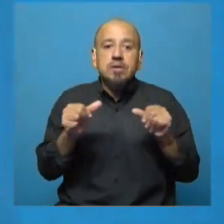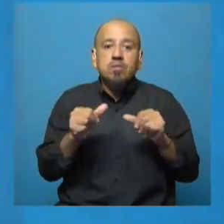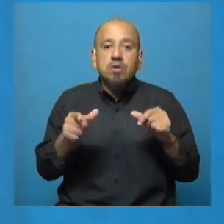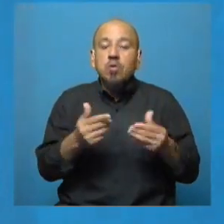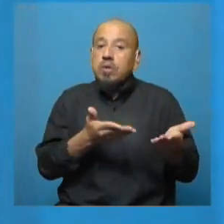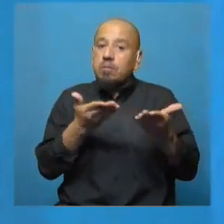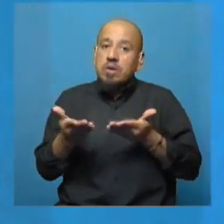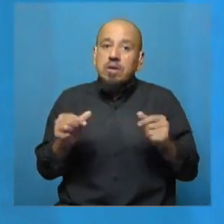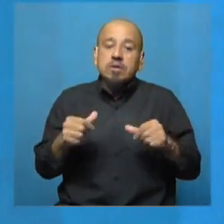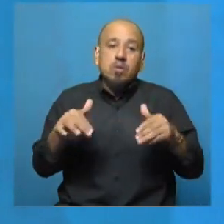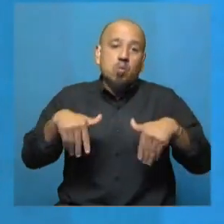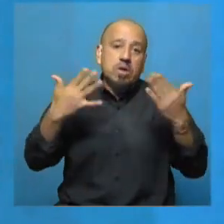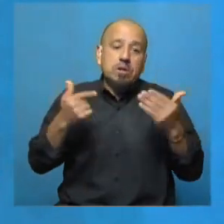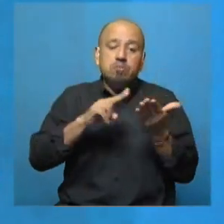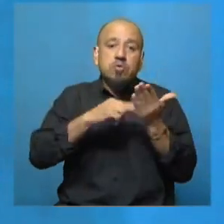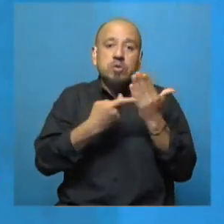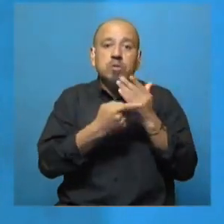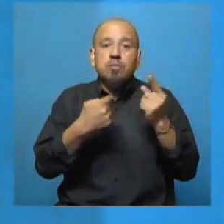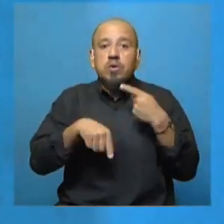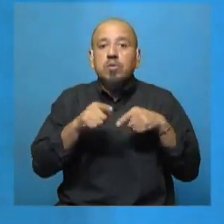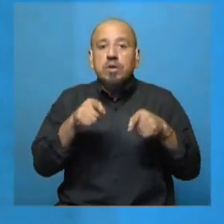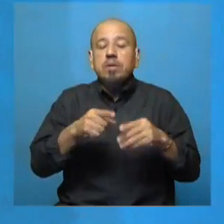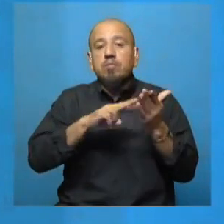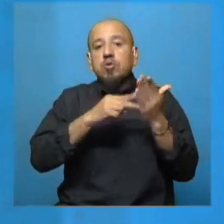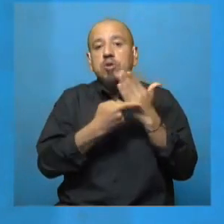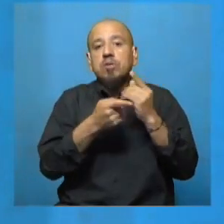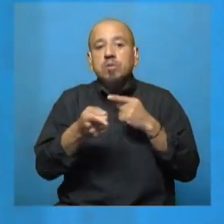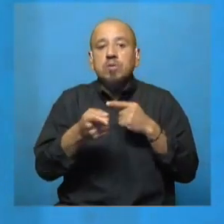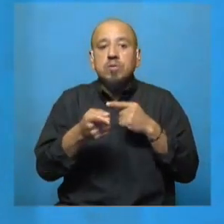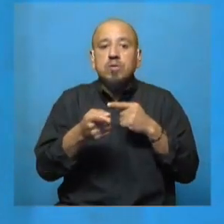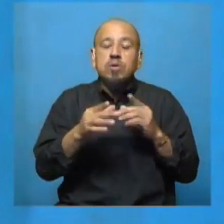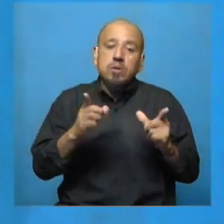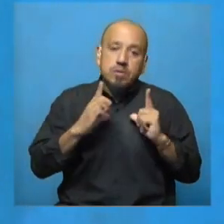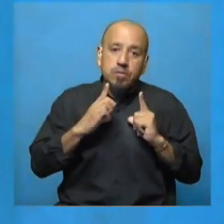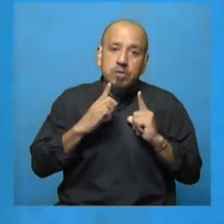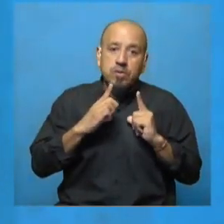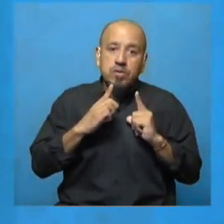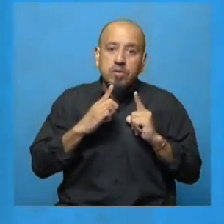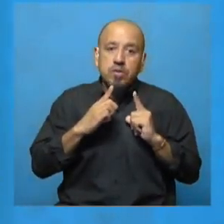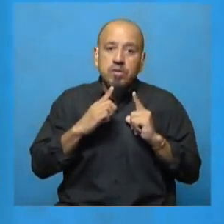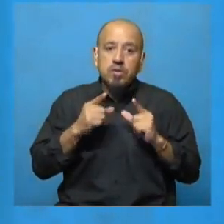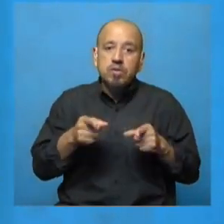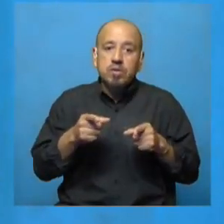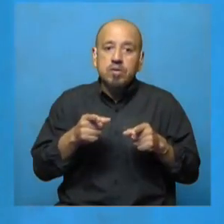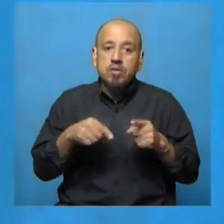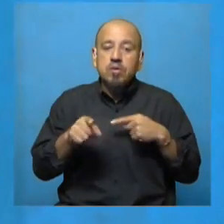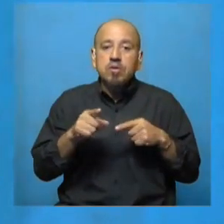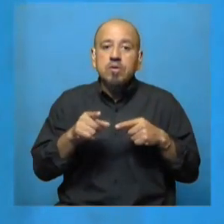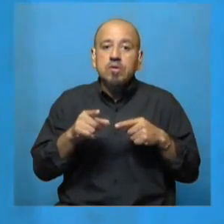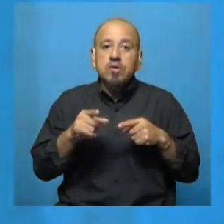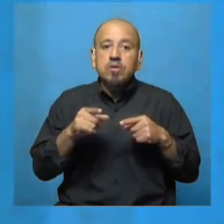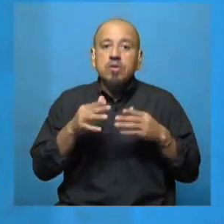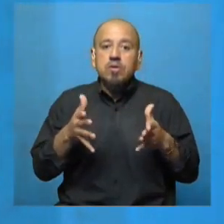alguien te invita a hacer cualquier proyecto no pero este tipo de proyecto es decir Bueno espero este a ver este llegado al